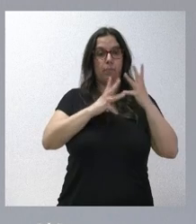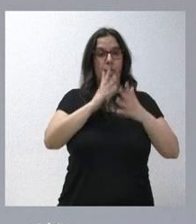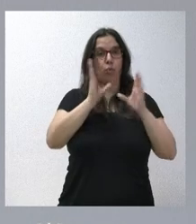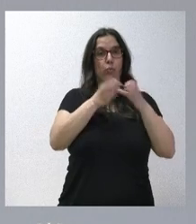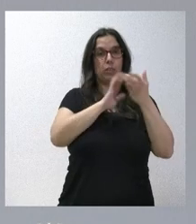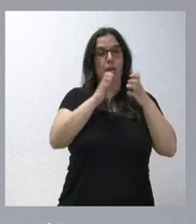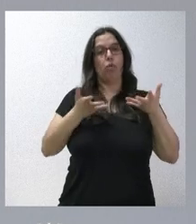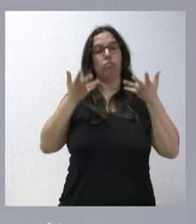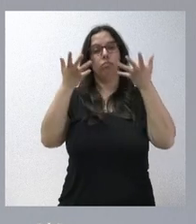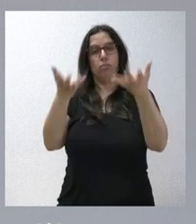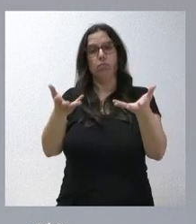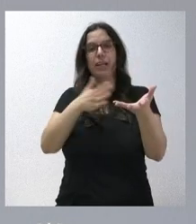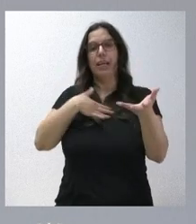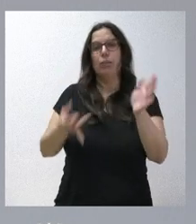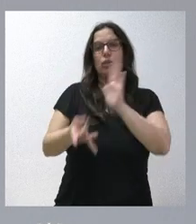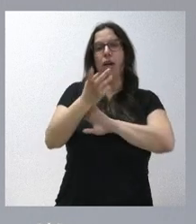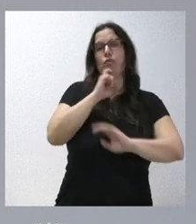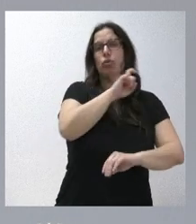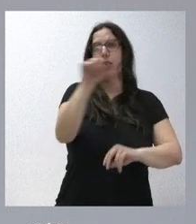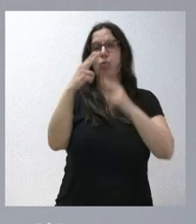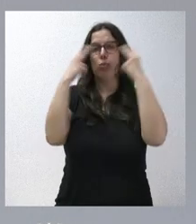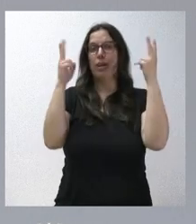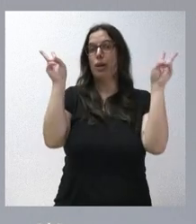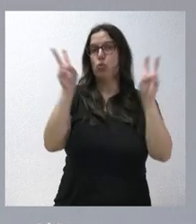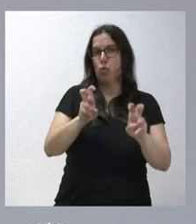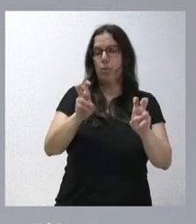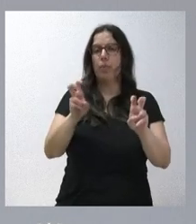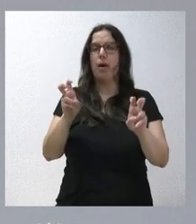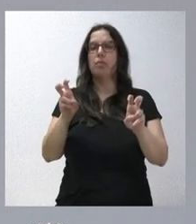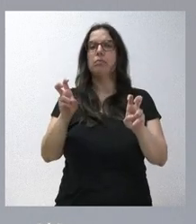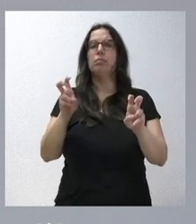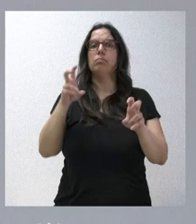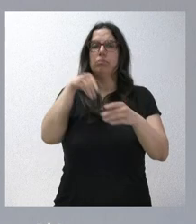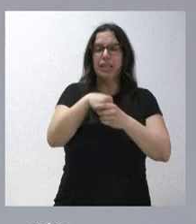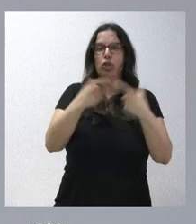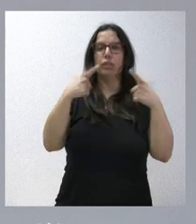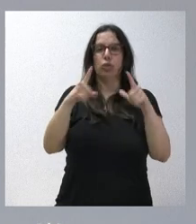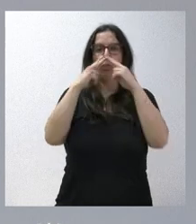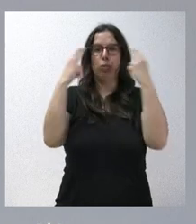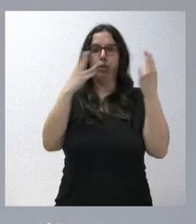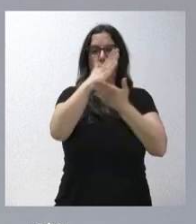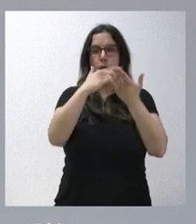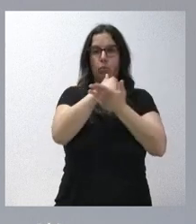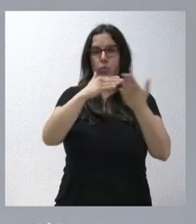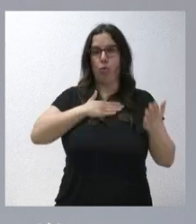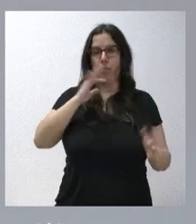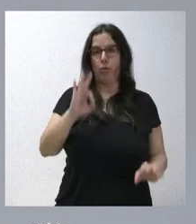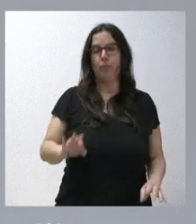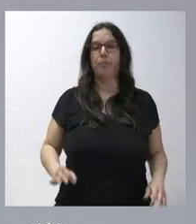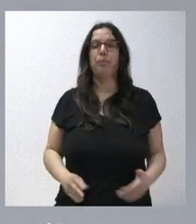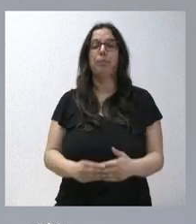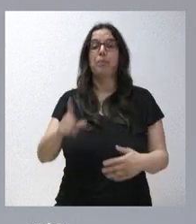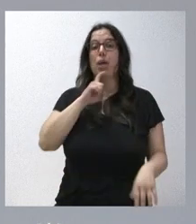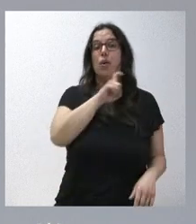dotarse de una nueva fundación pública integrada en el sector Público autonómico de la comunidad esta